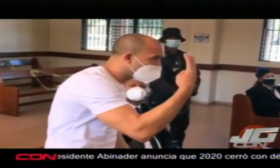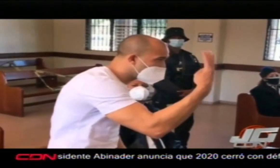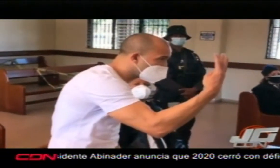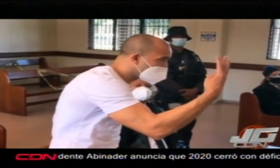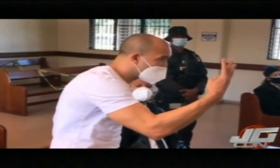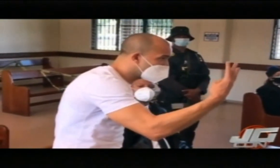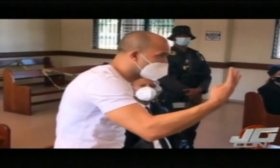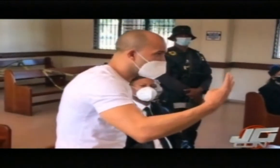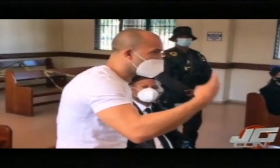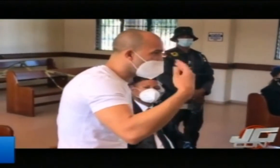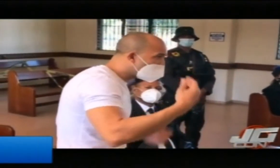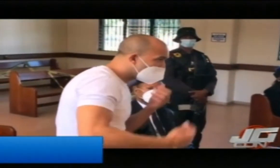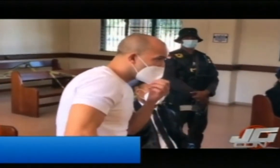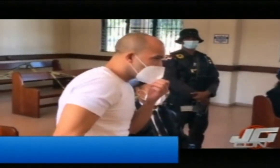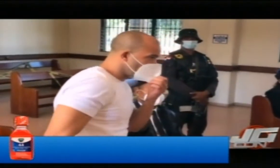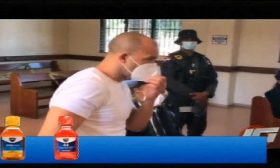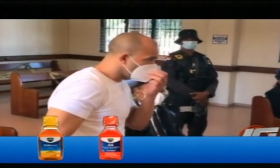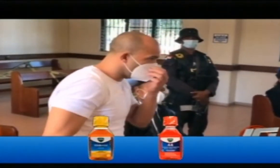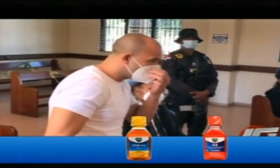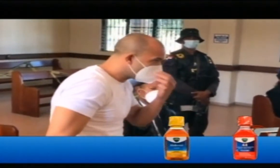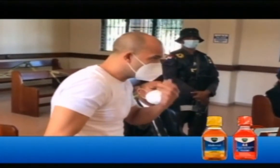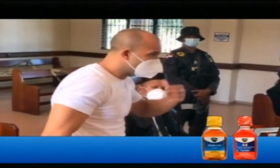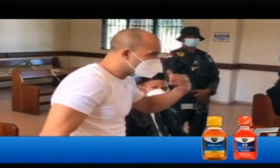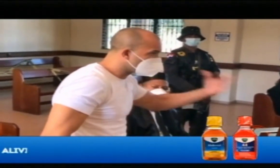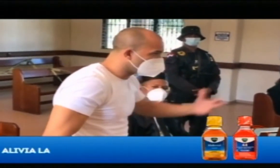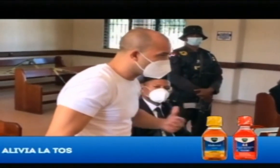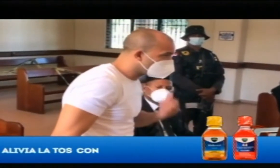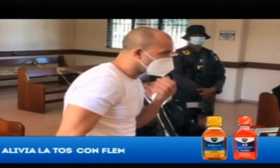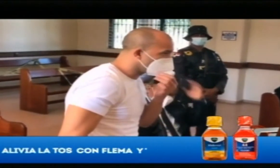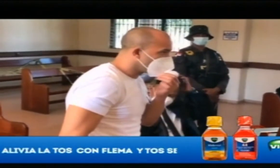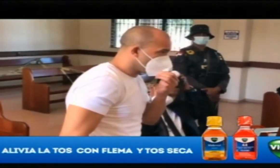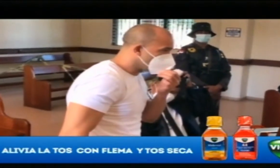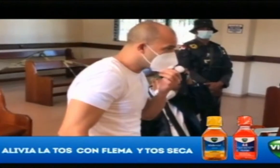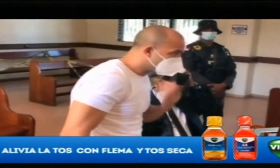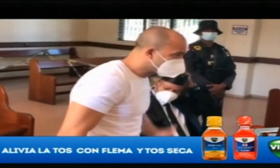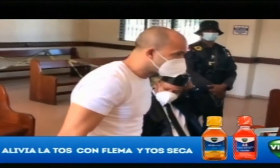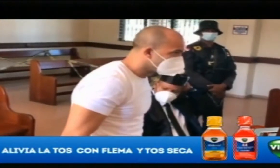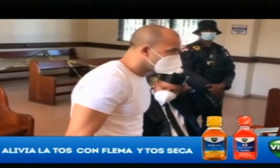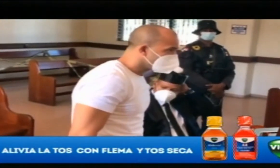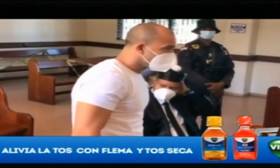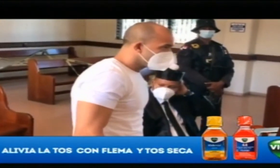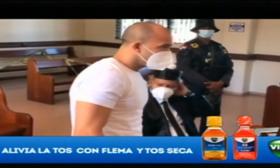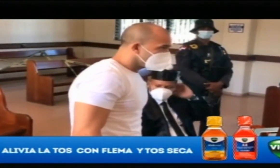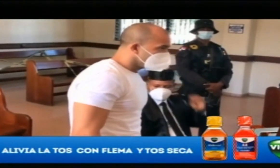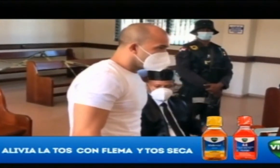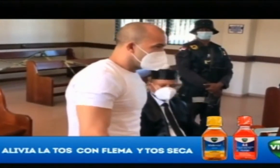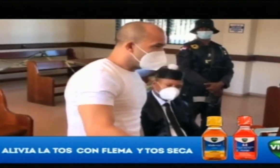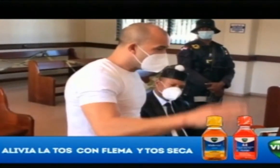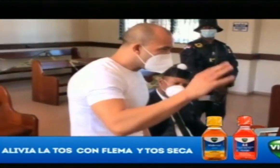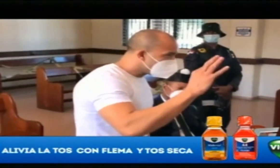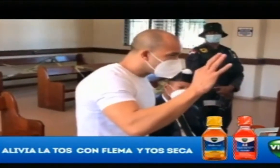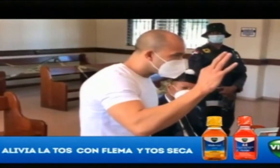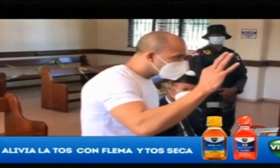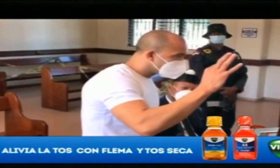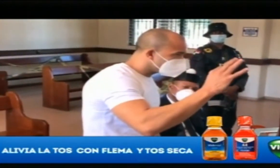tengo 4 hijas en la por lo cual yo todos los días me levanto contento y feliz. Y